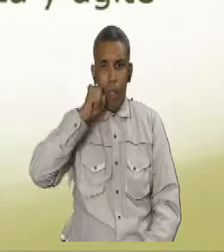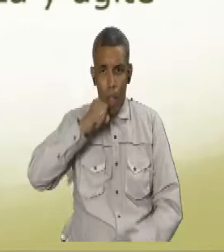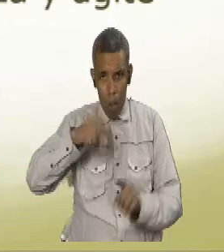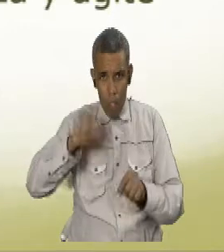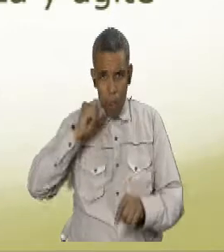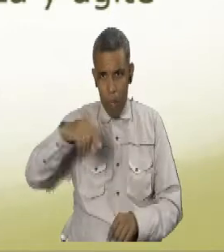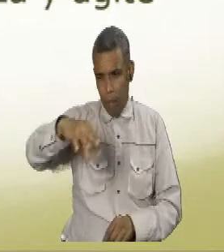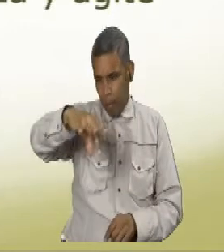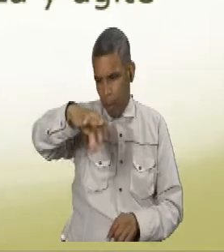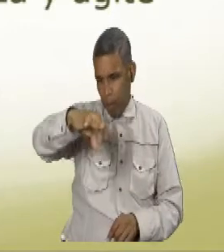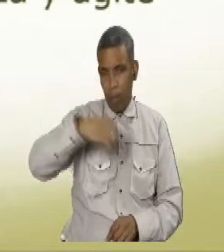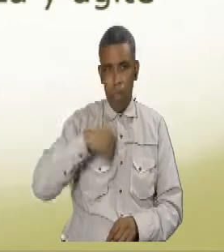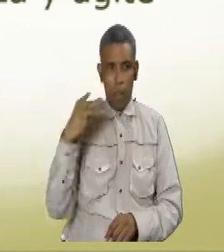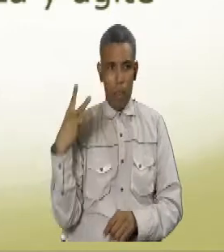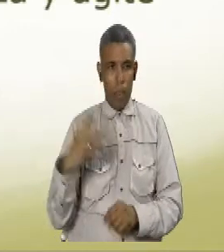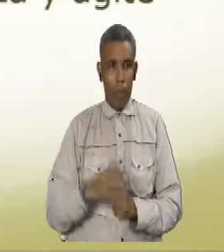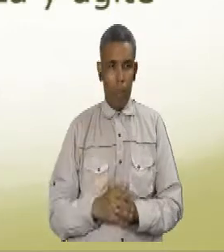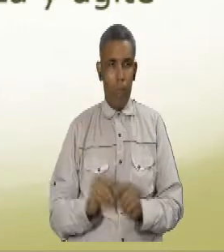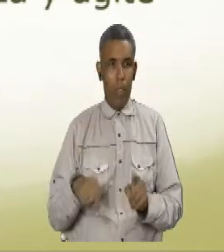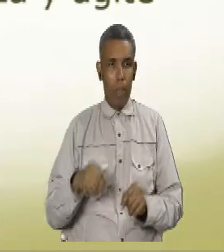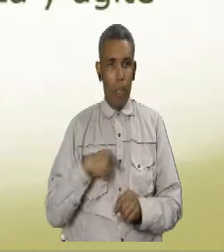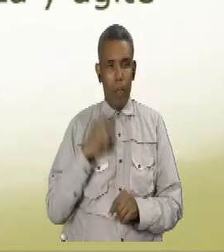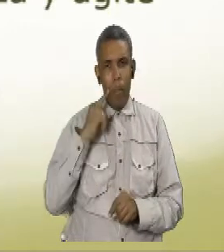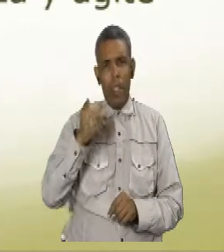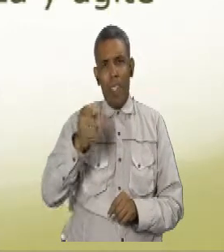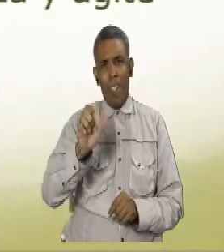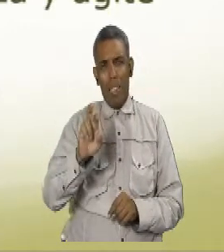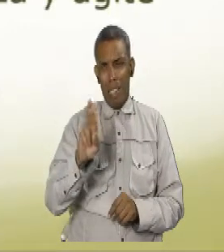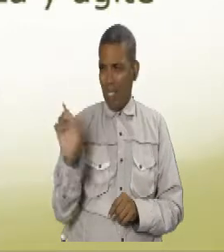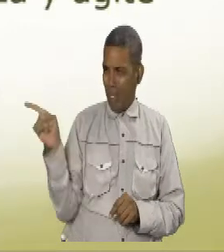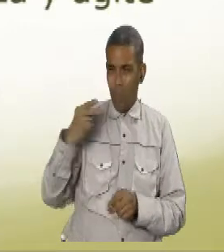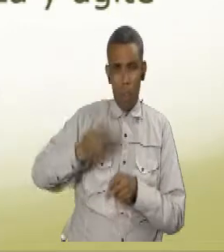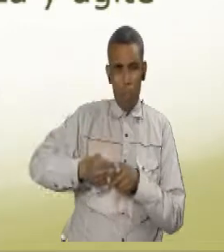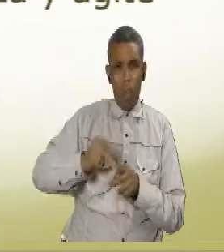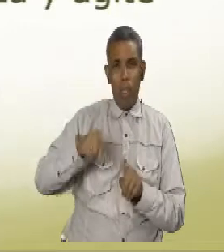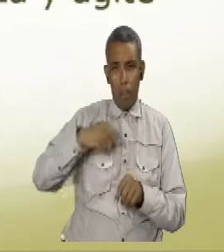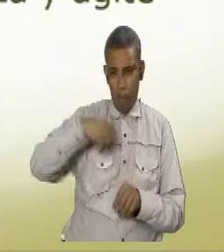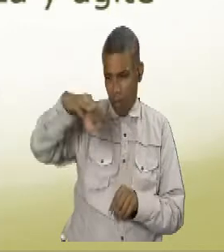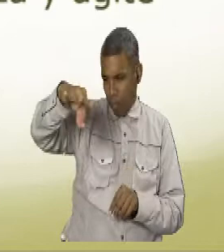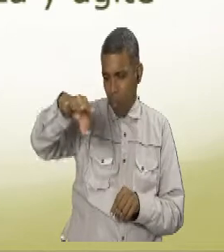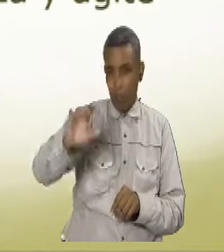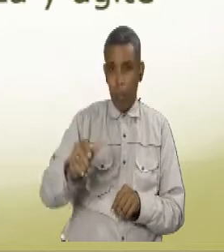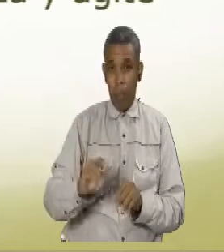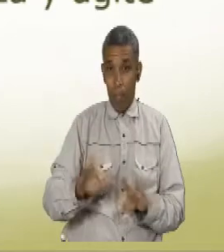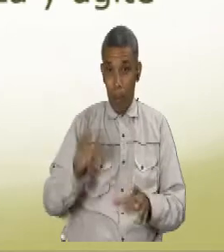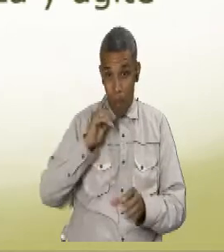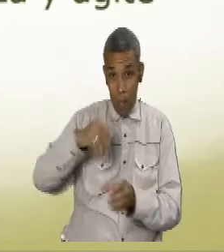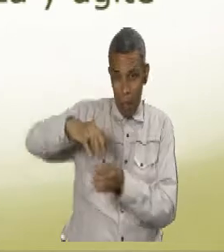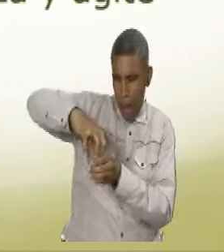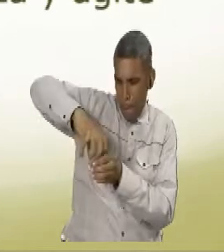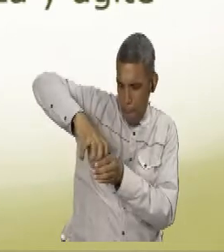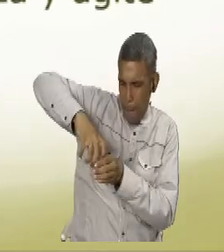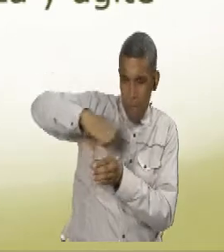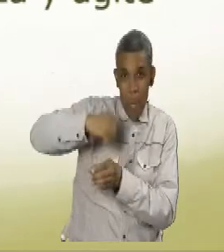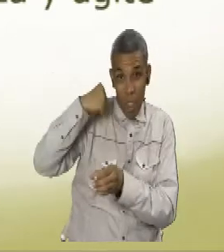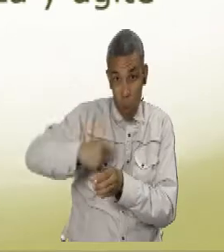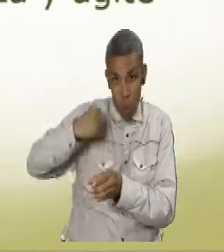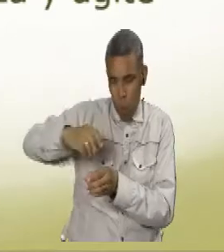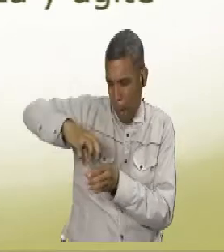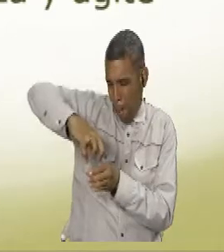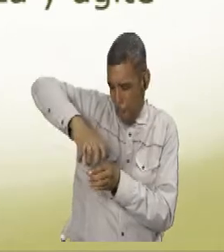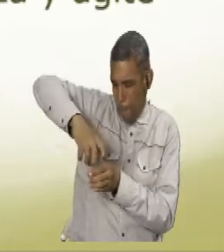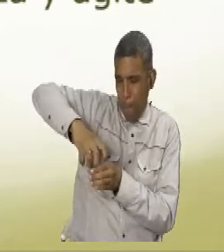luego, 3 gotas de aceite esencial de geranio. A continuación, cierre la botella con firmeza y agite bien para mezclar